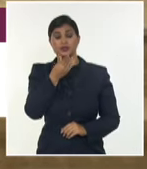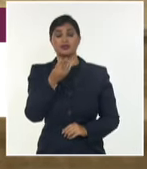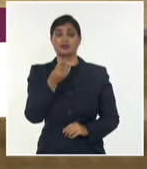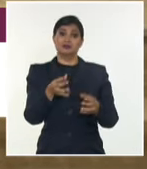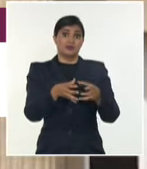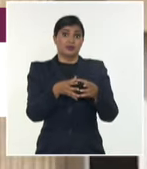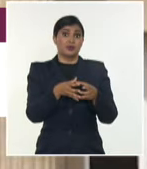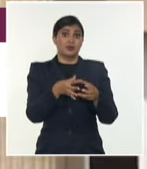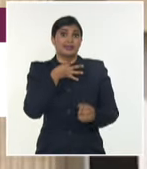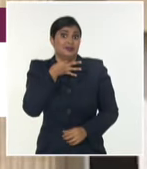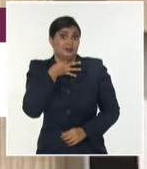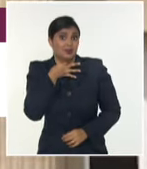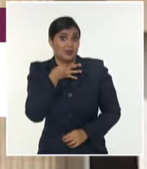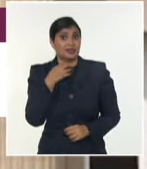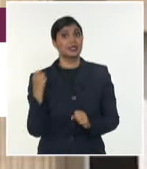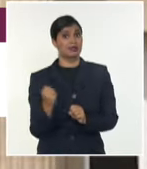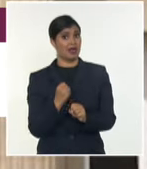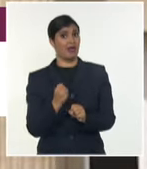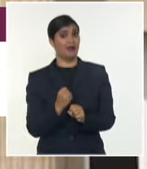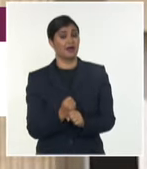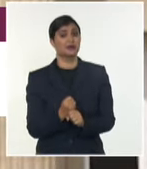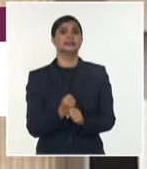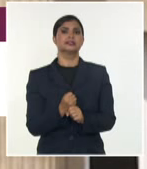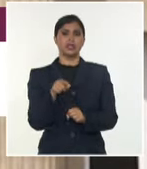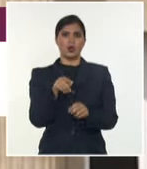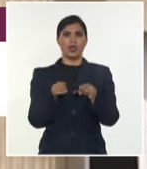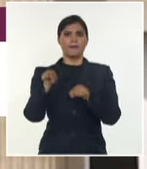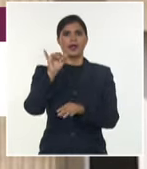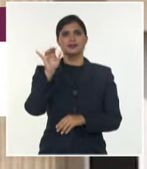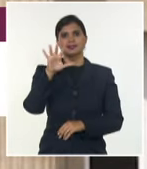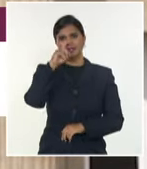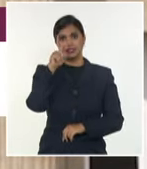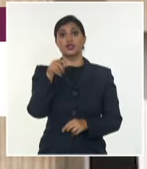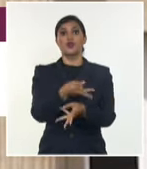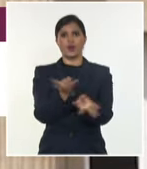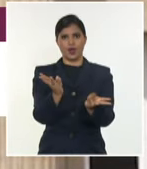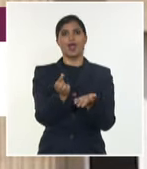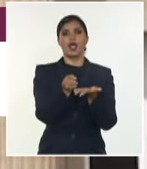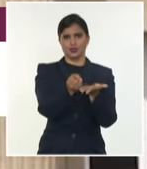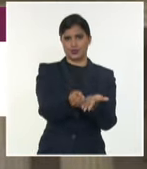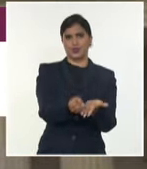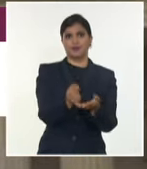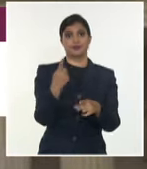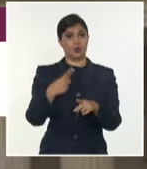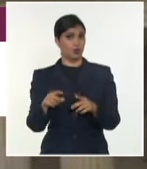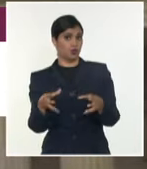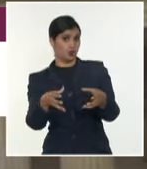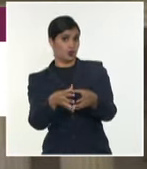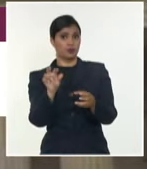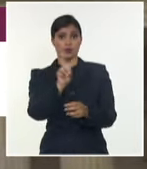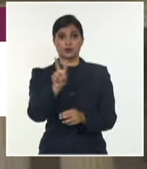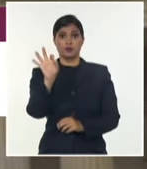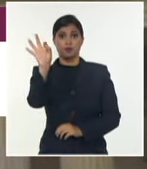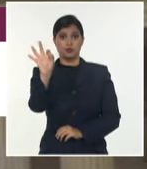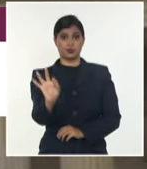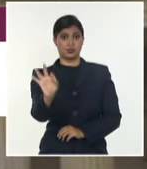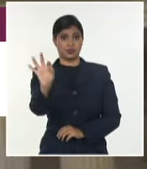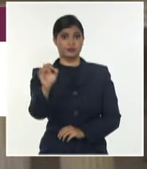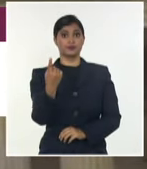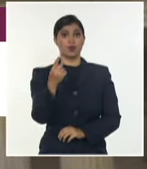de ese derecho y hoy tienen más de 65 años. También ampliaría en un 22% la probabilidad de que una